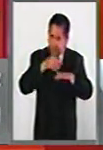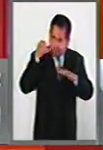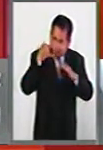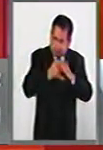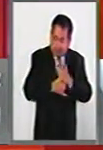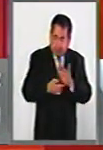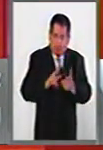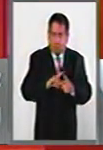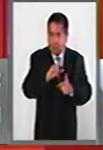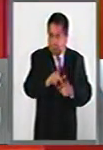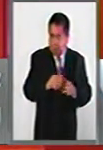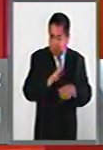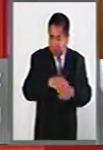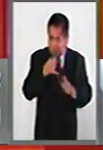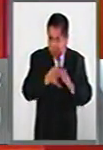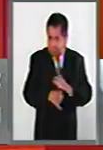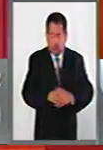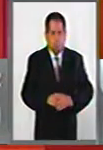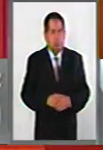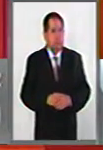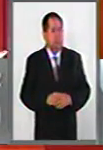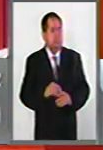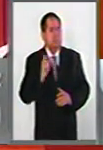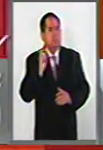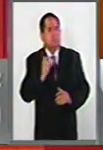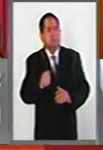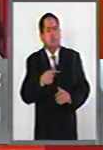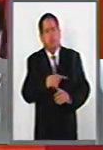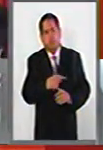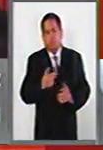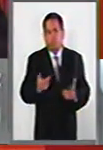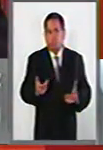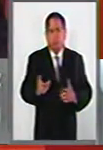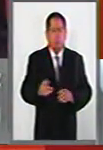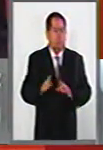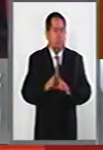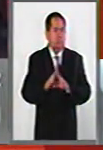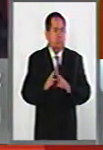ulterior. Y aquí, con una